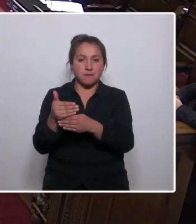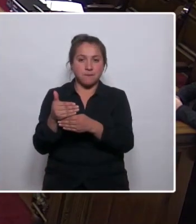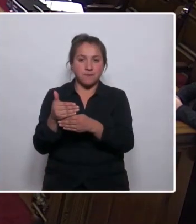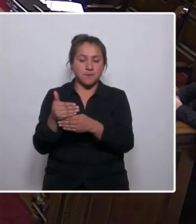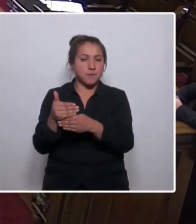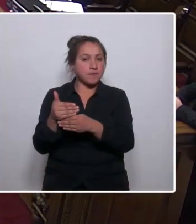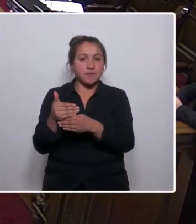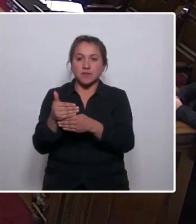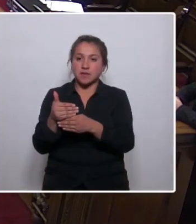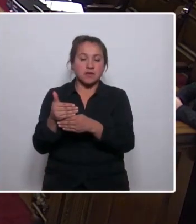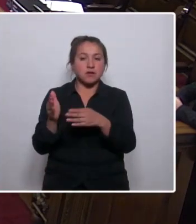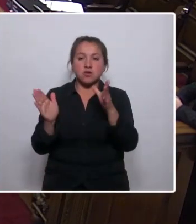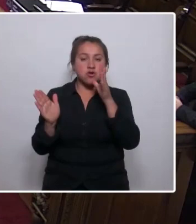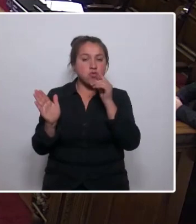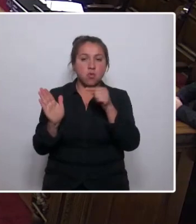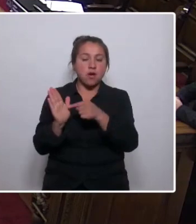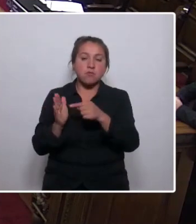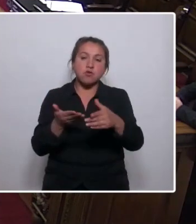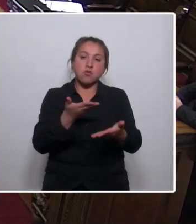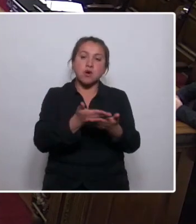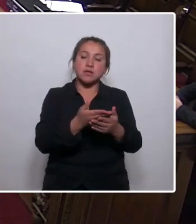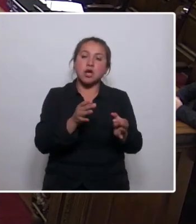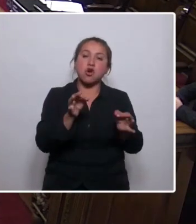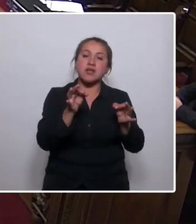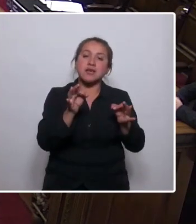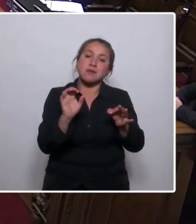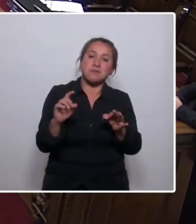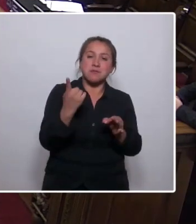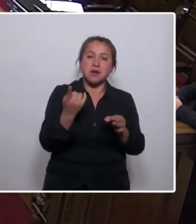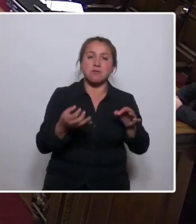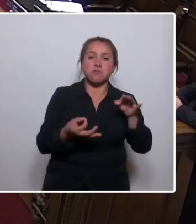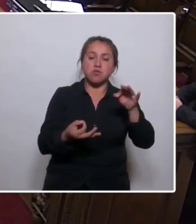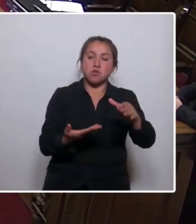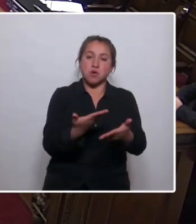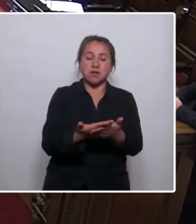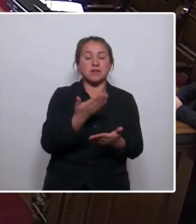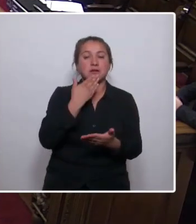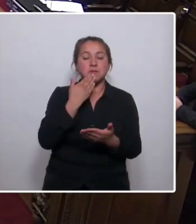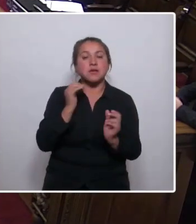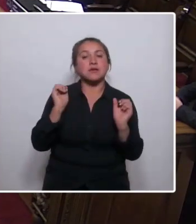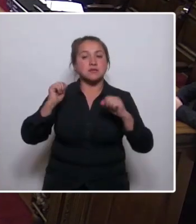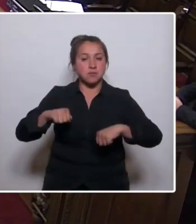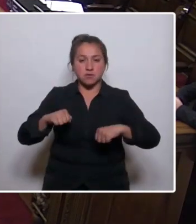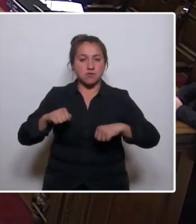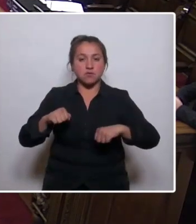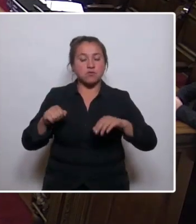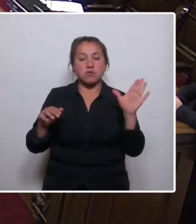que no estaba contemplada en la propuesta original y tampoco está contemplada en la que se aprobó.